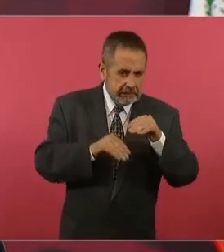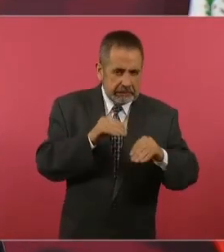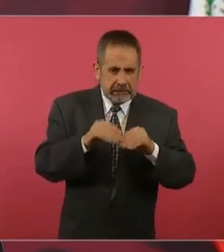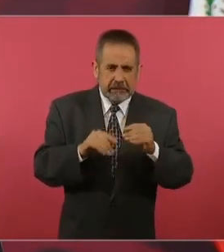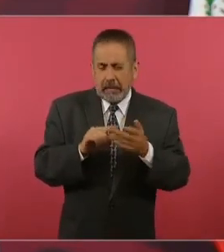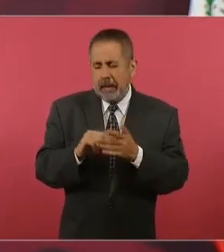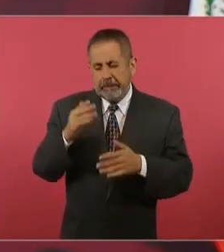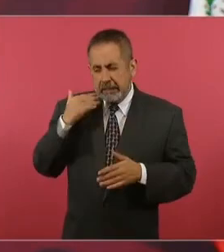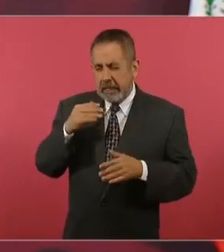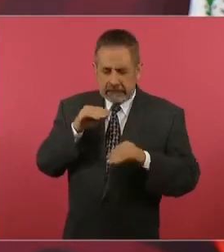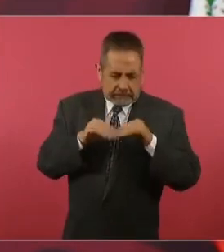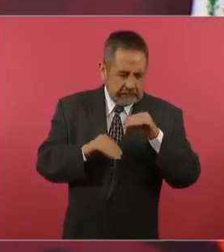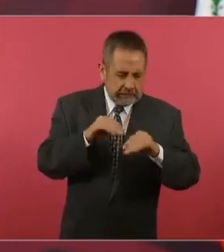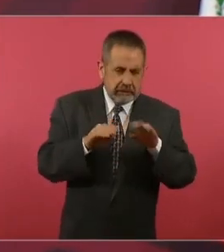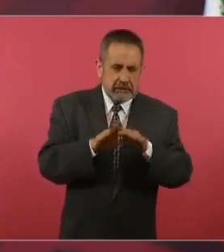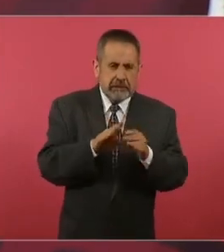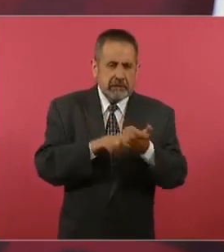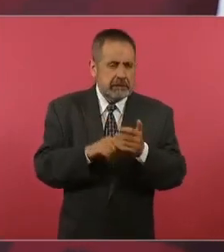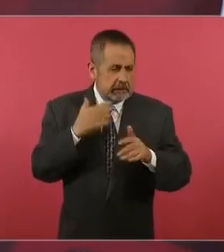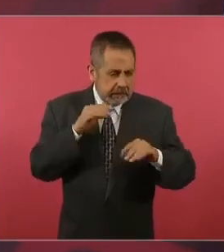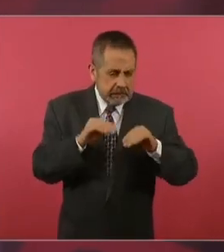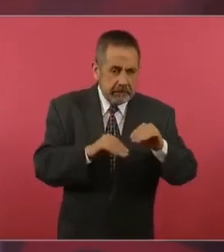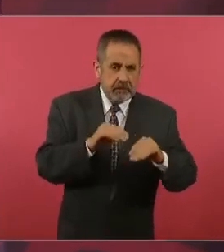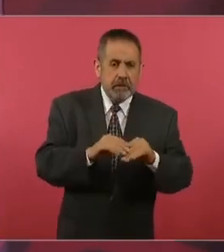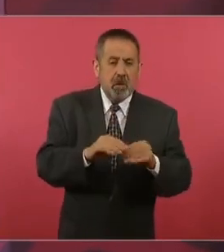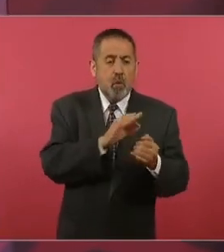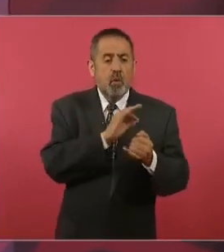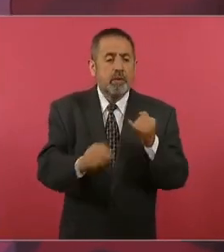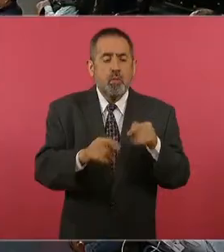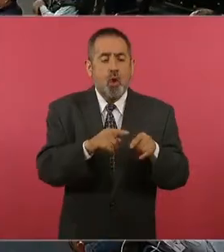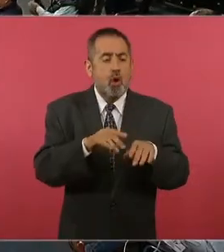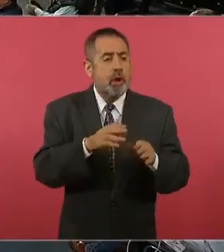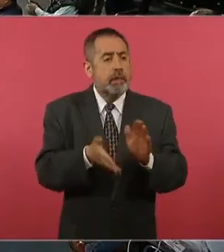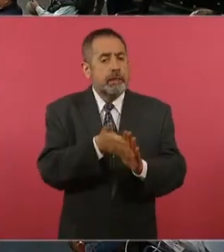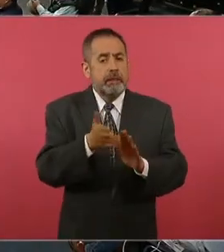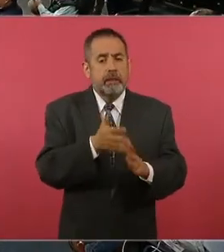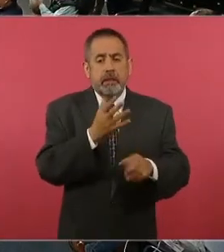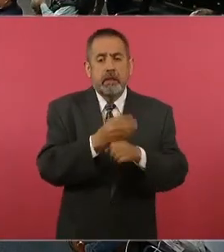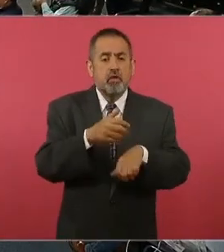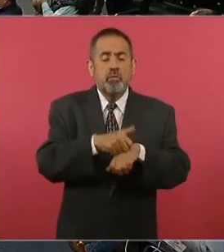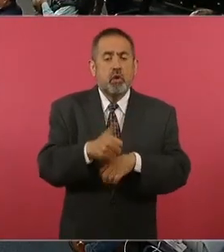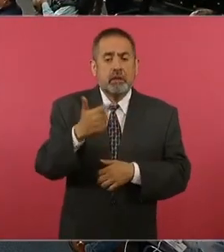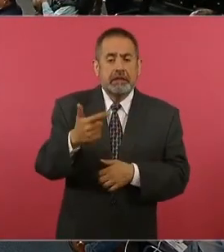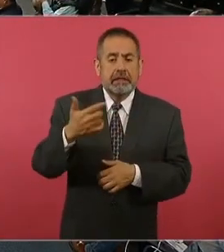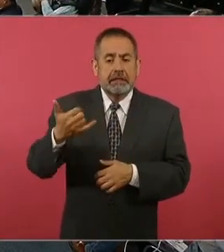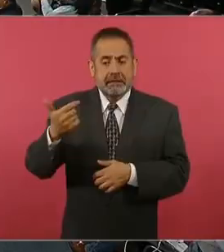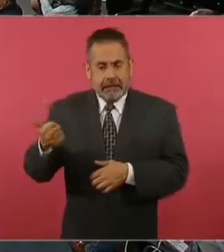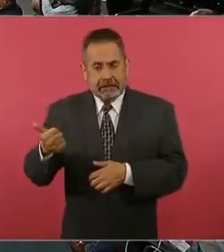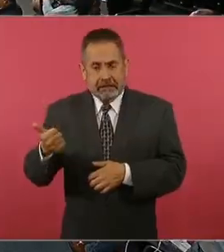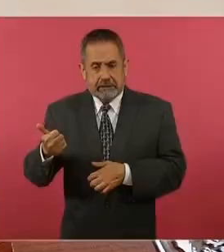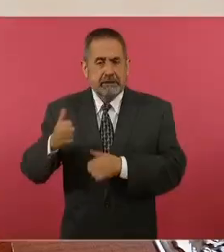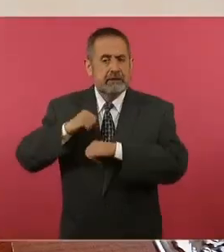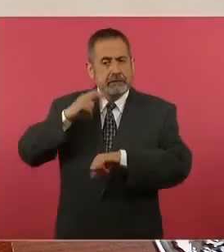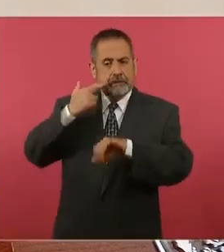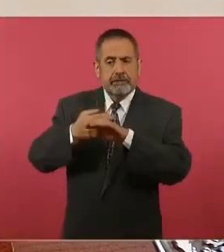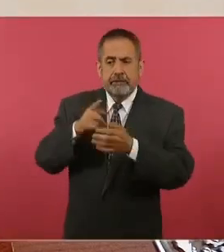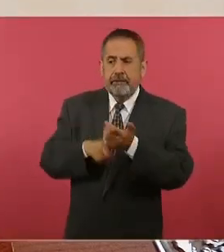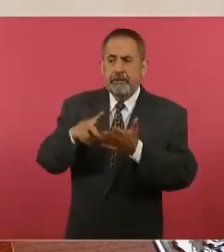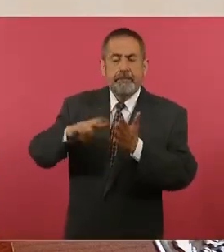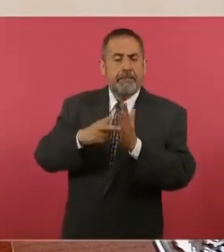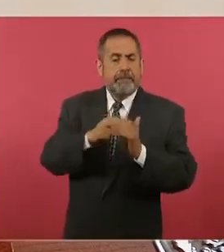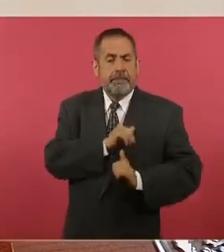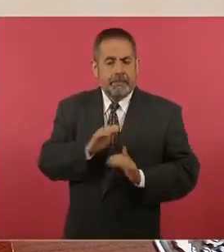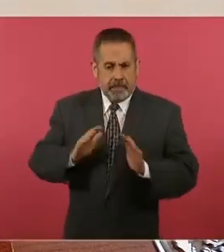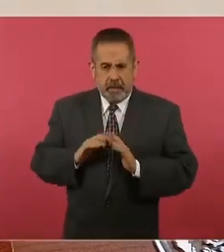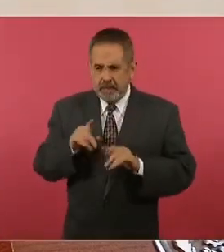bueno, relativamente hace poco, fueron los últimos, es el 7 y el 6, que están a cargo de los ingenieros